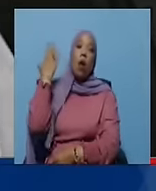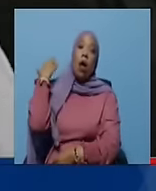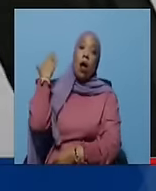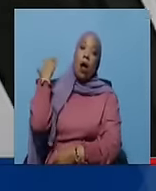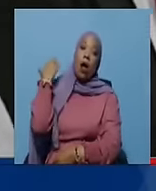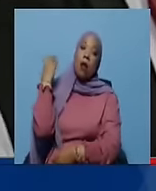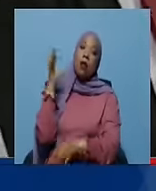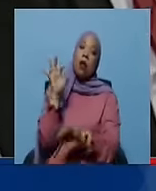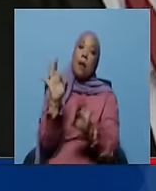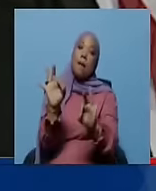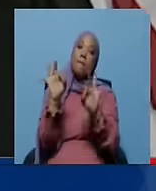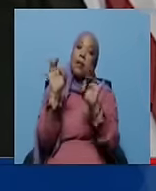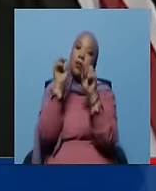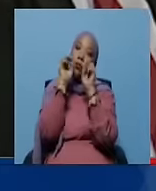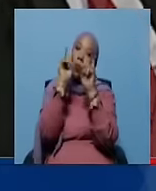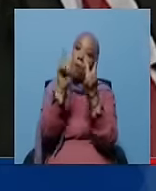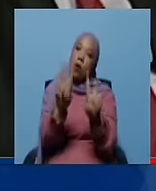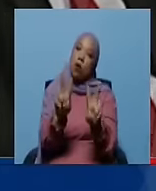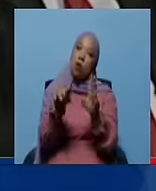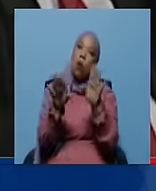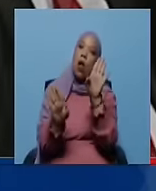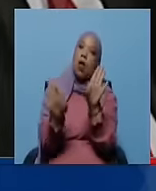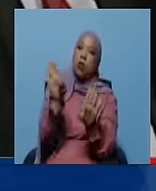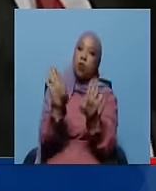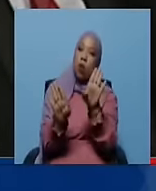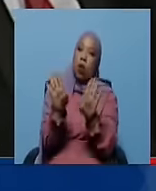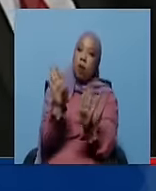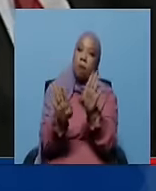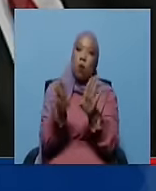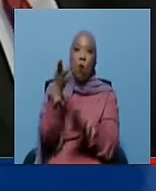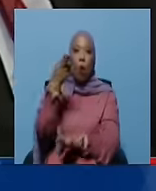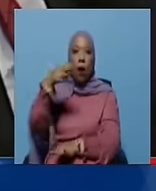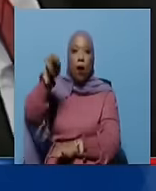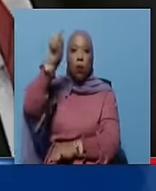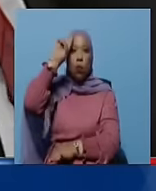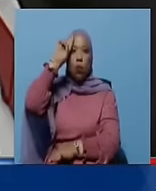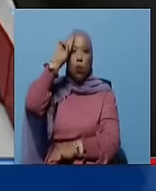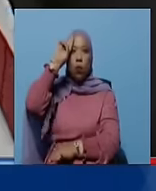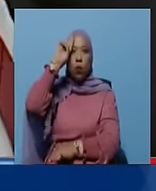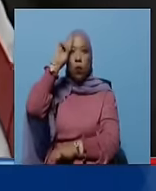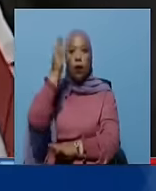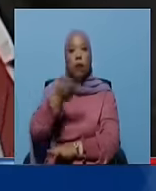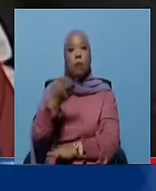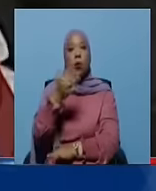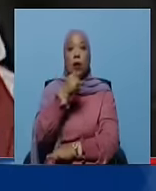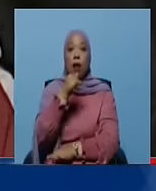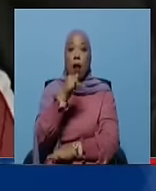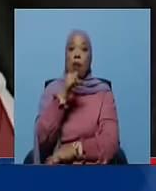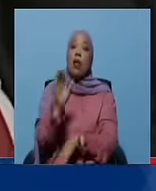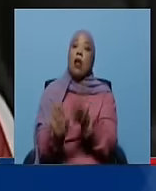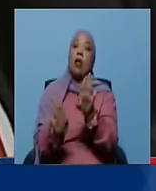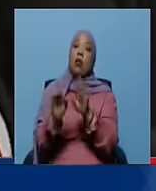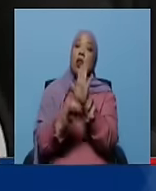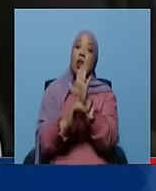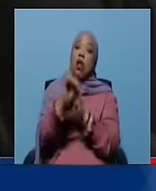periodo especial, visualizó el turismo, y el turismo es columna vertebral del